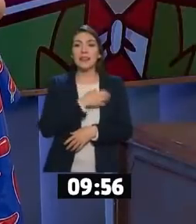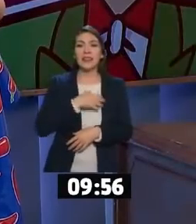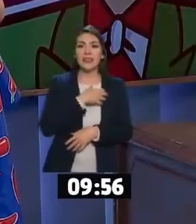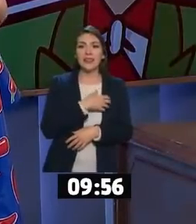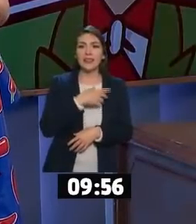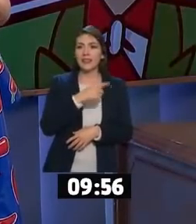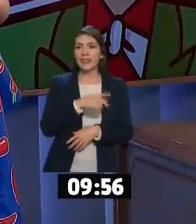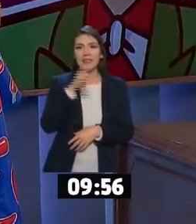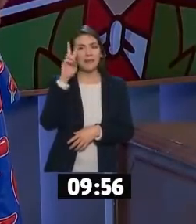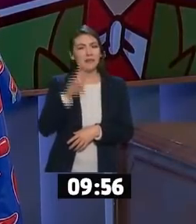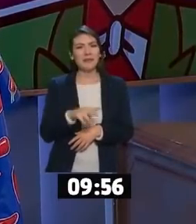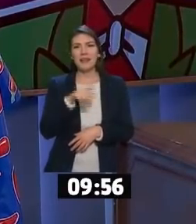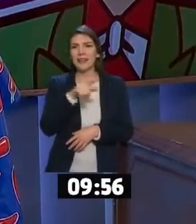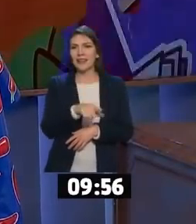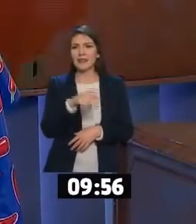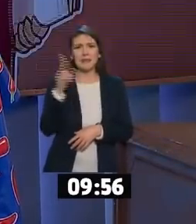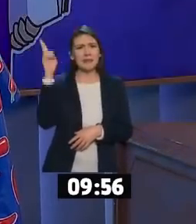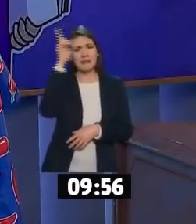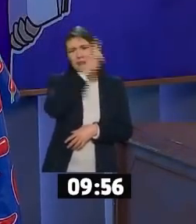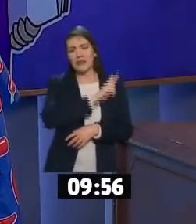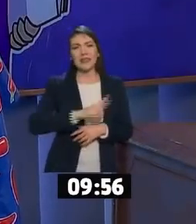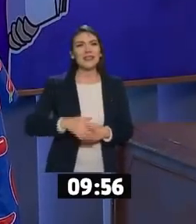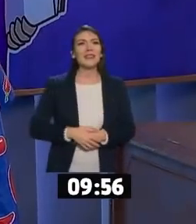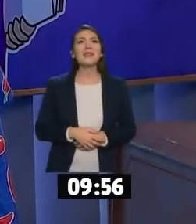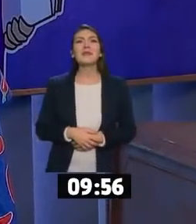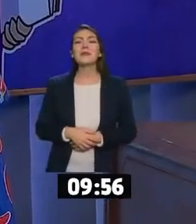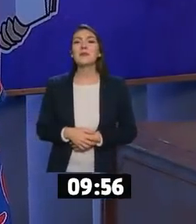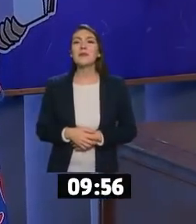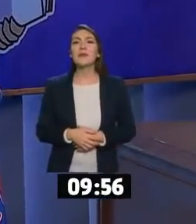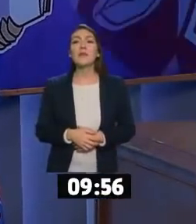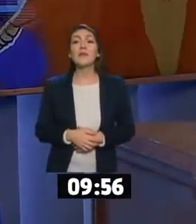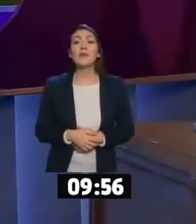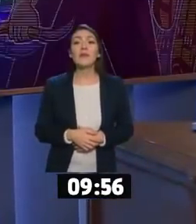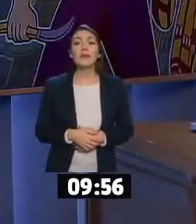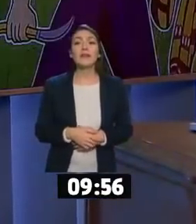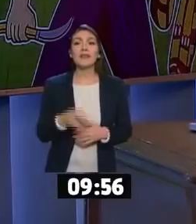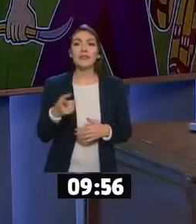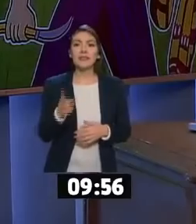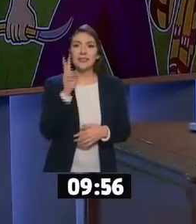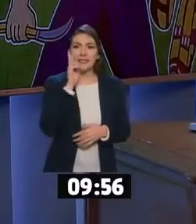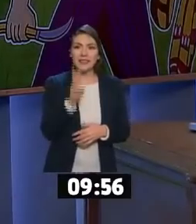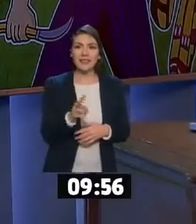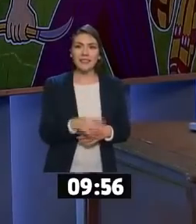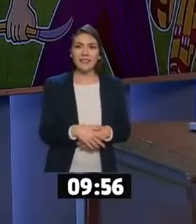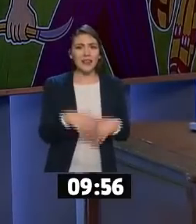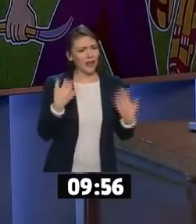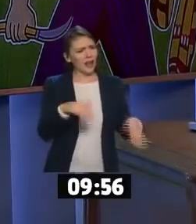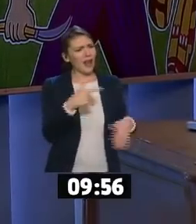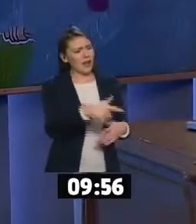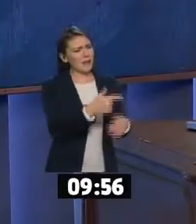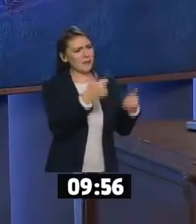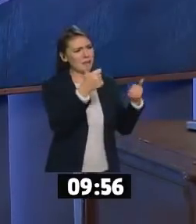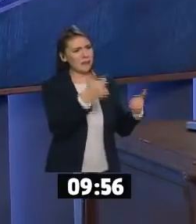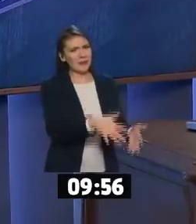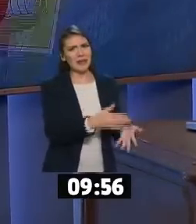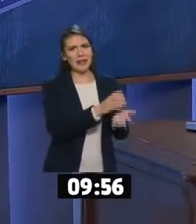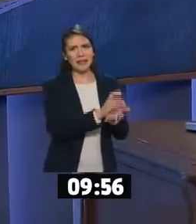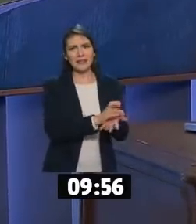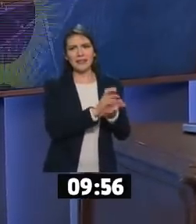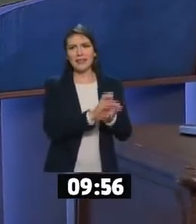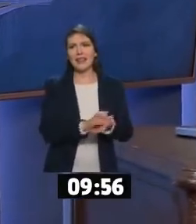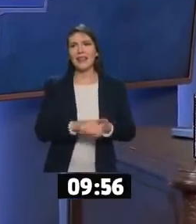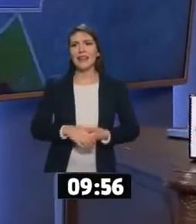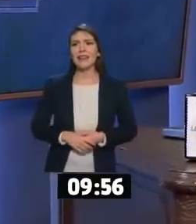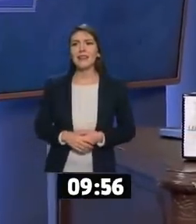señora. No. Se volvieron adult tops. A ver, y aquí está. Ay, con yo está Lira, ahí te hablan.